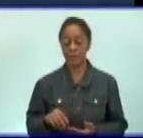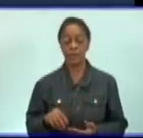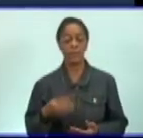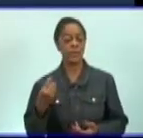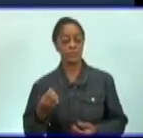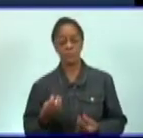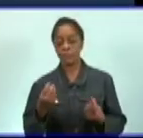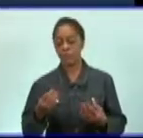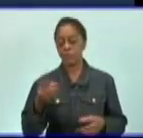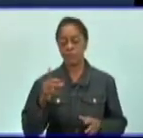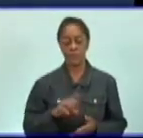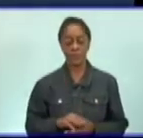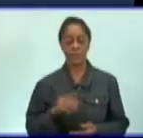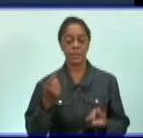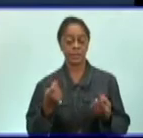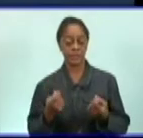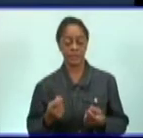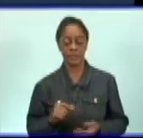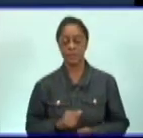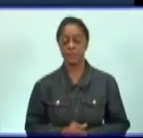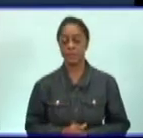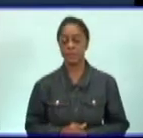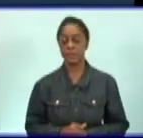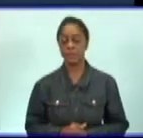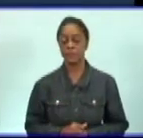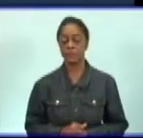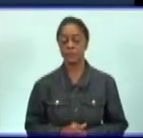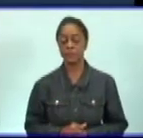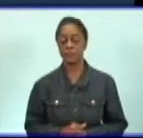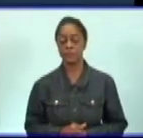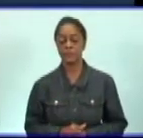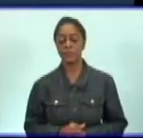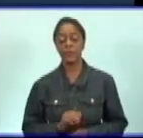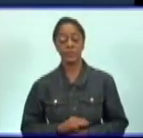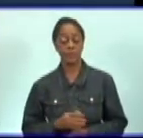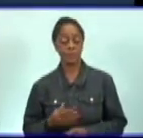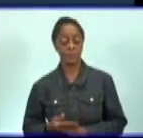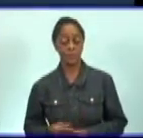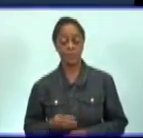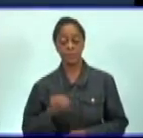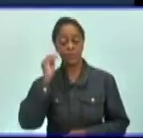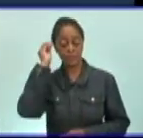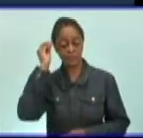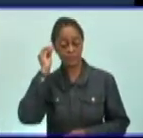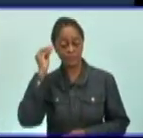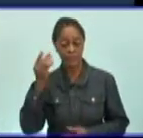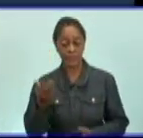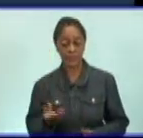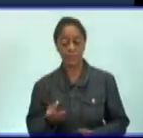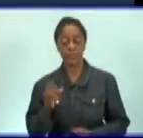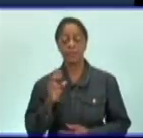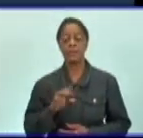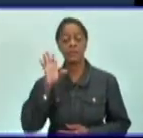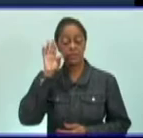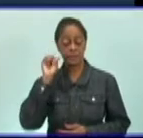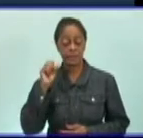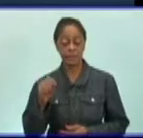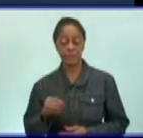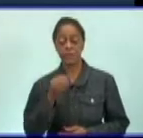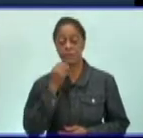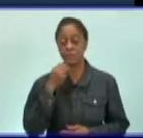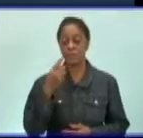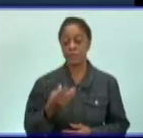veces como sea necesario. Además, después de comprender, porque esto nos va a dar la posibilidad